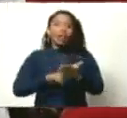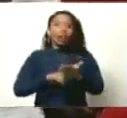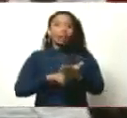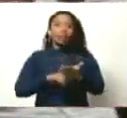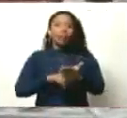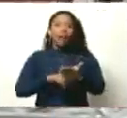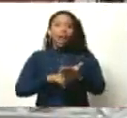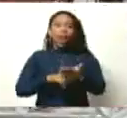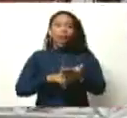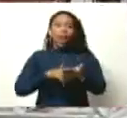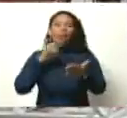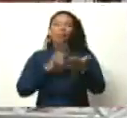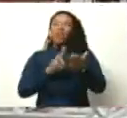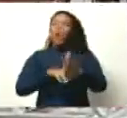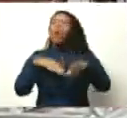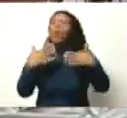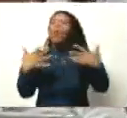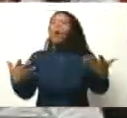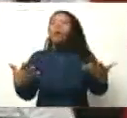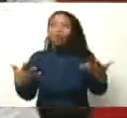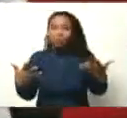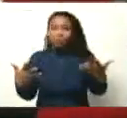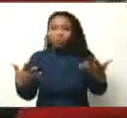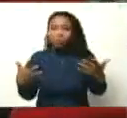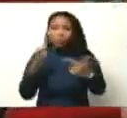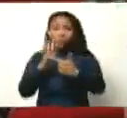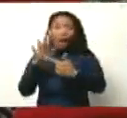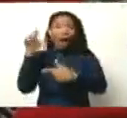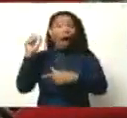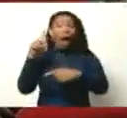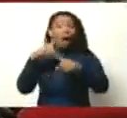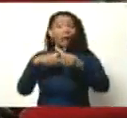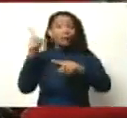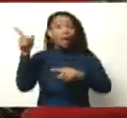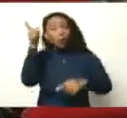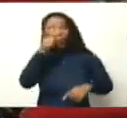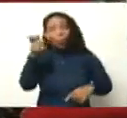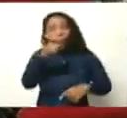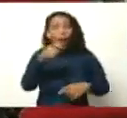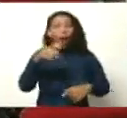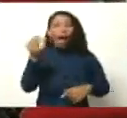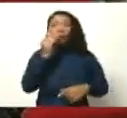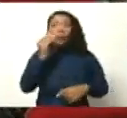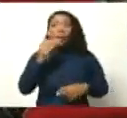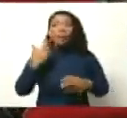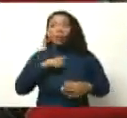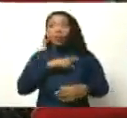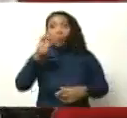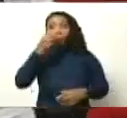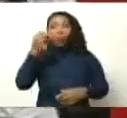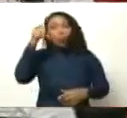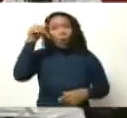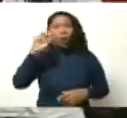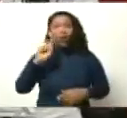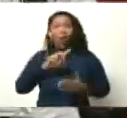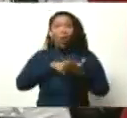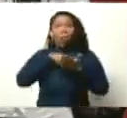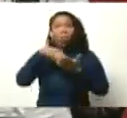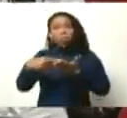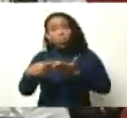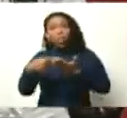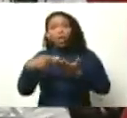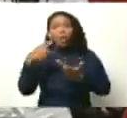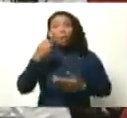¿La verdad cuál es? Que Alexa viva por el mundo buscando comida para que nuestro pueblo no se doblegara y para que